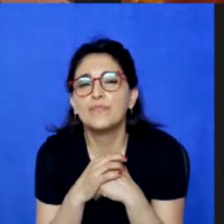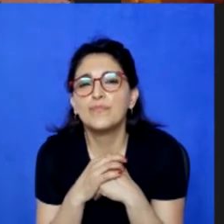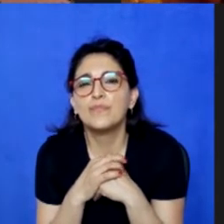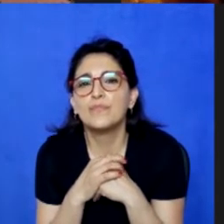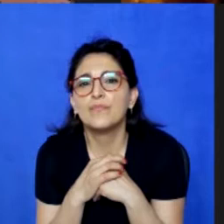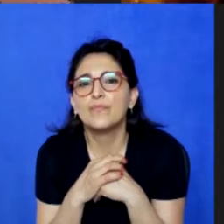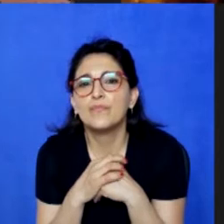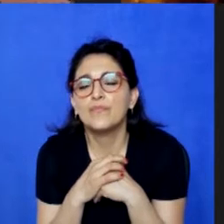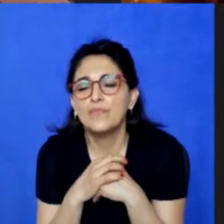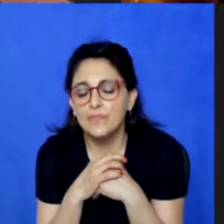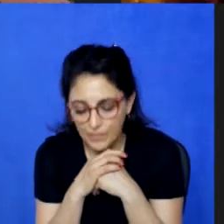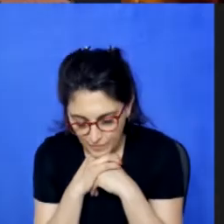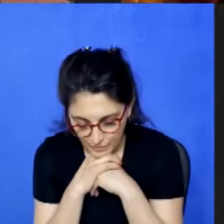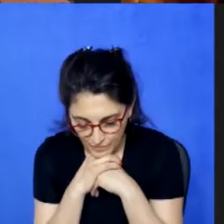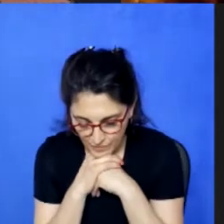que